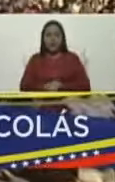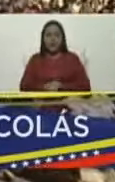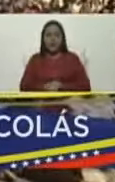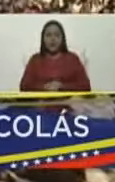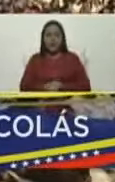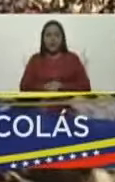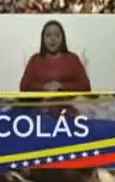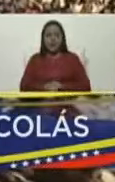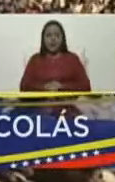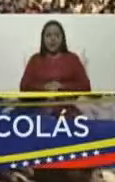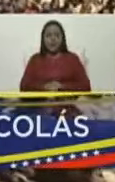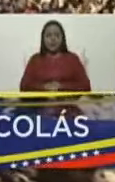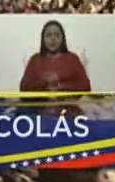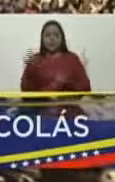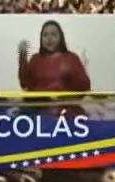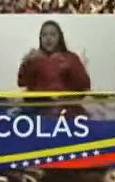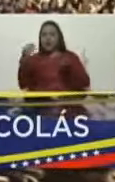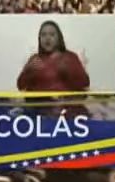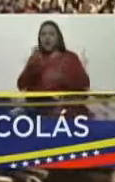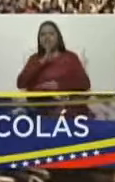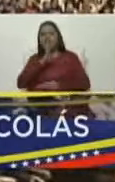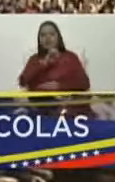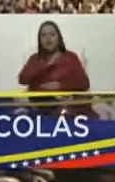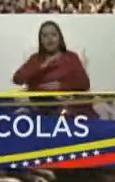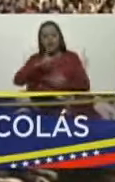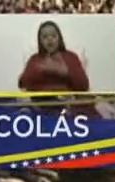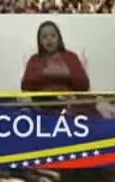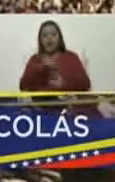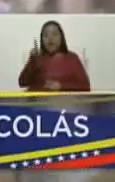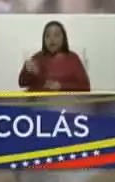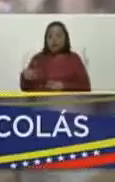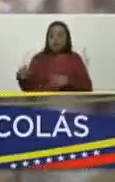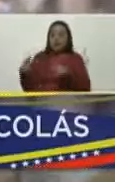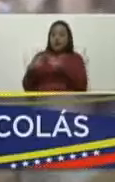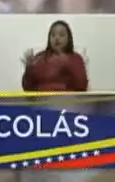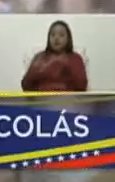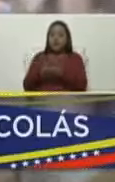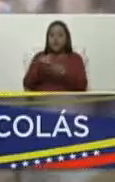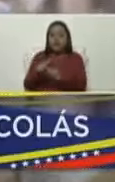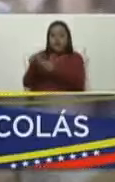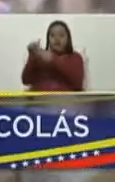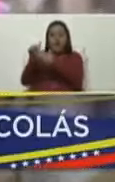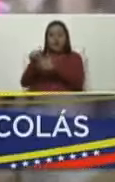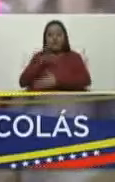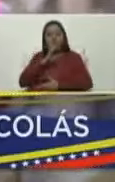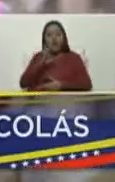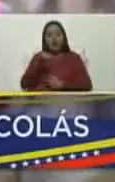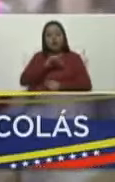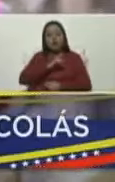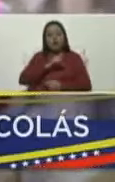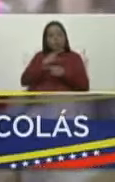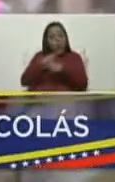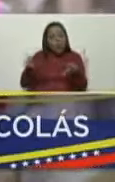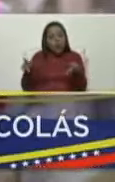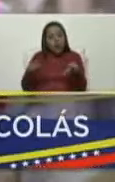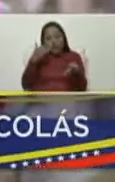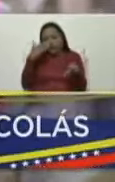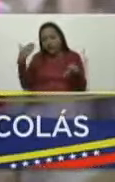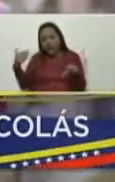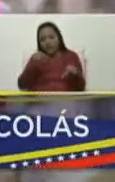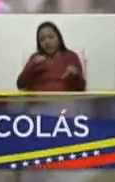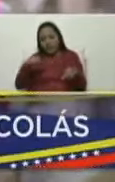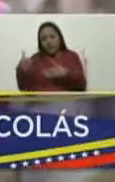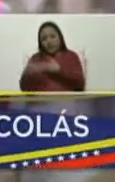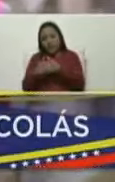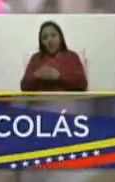Son más bancos privados, Delcy. Y presidente, reconocer el liderazgo de la banca pública frente al privado, el fortalecimiento. El Banco de Venezuela es el